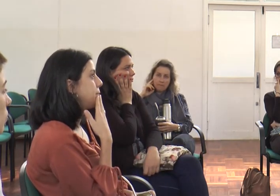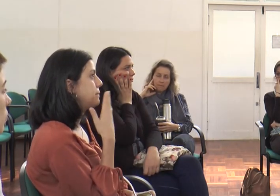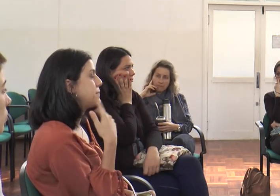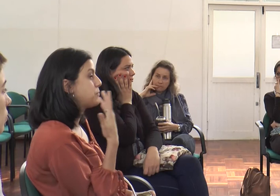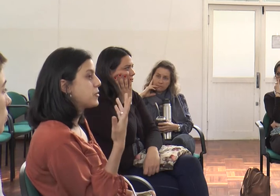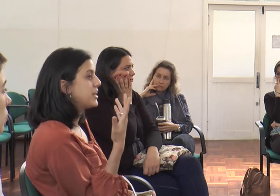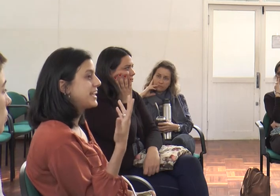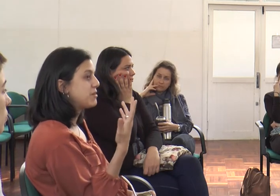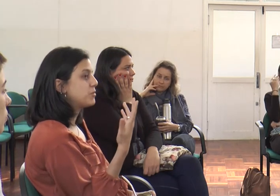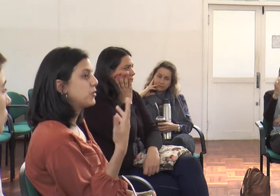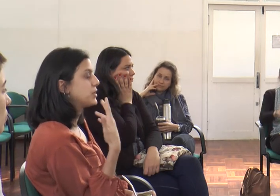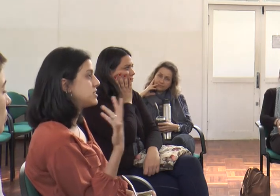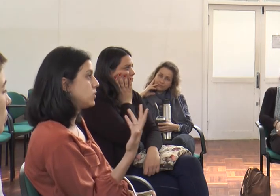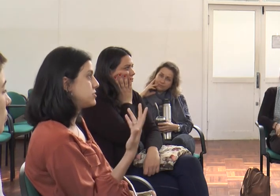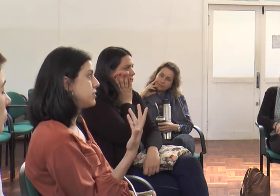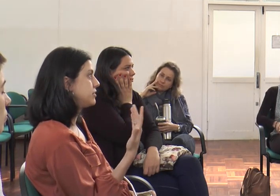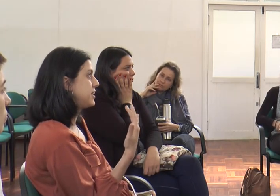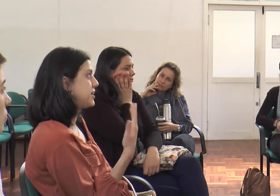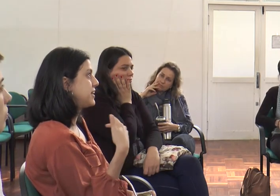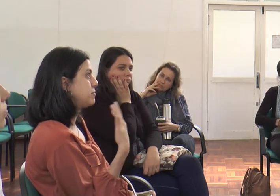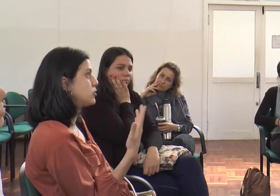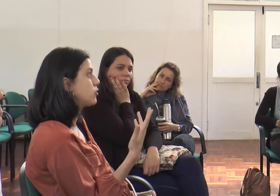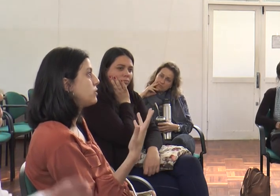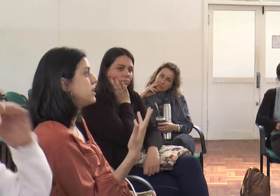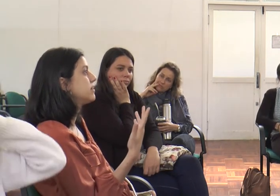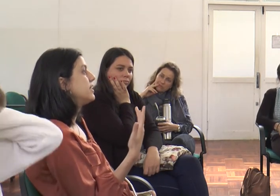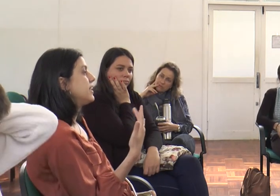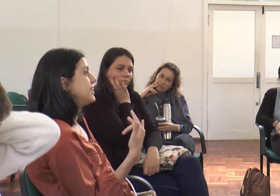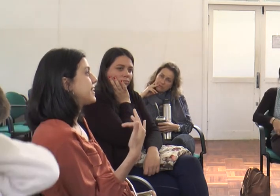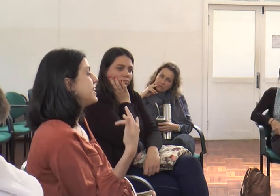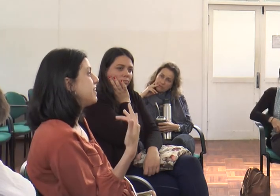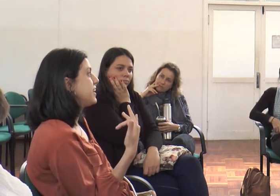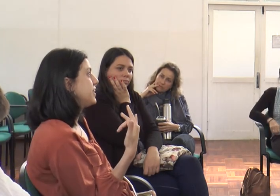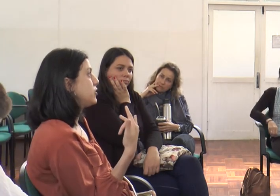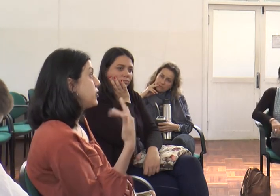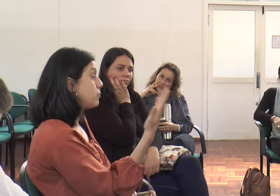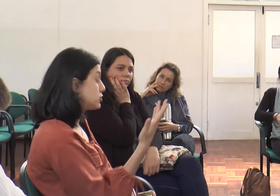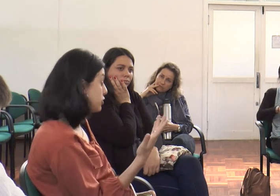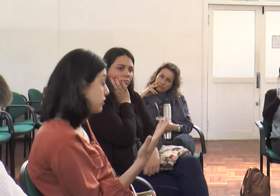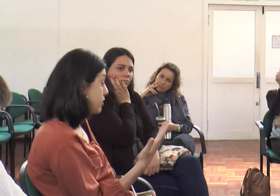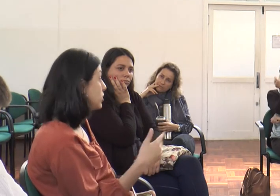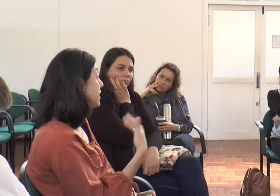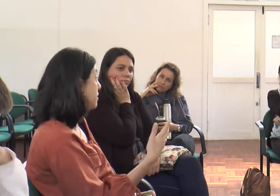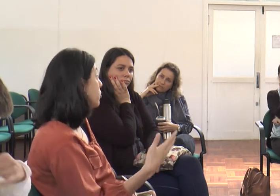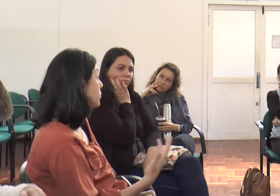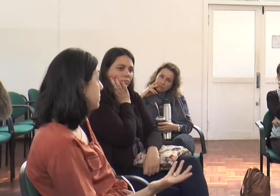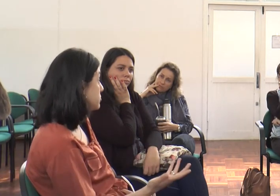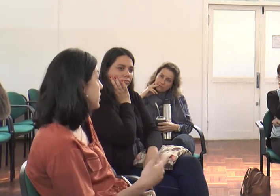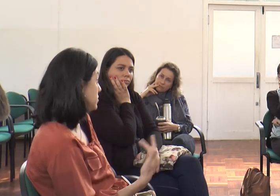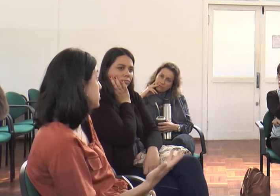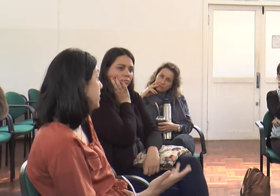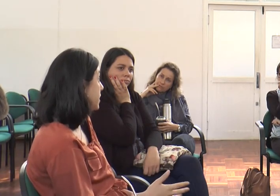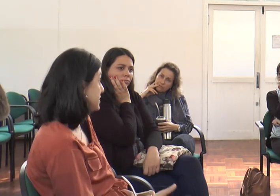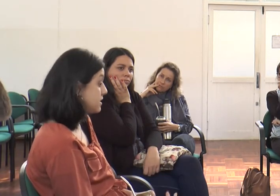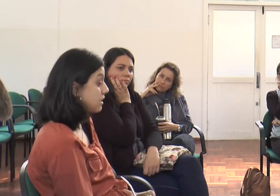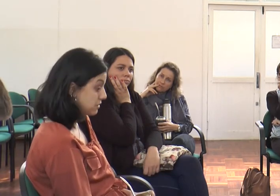Siempre pongo el ejemplo de una situación que me tocó vivir en realidad en un proyecto de facultad que íbamos con una persona